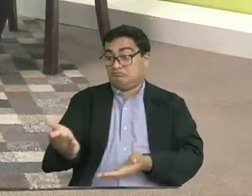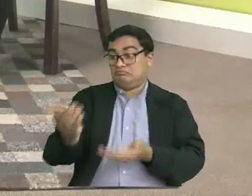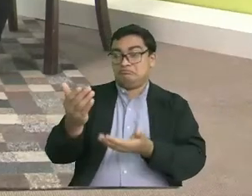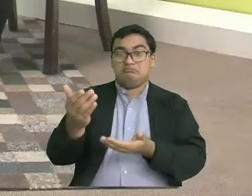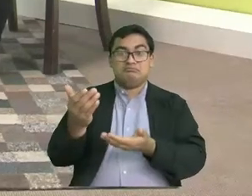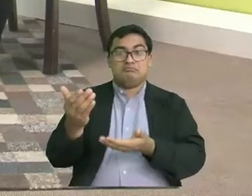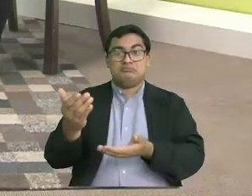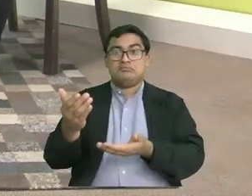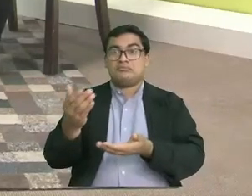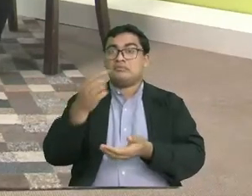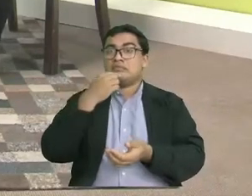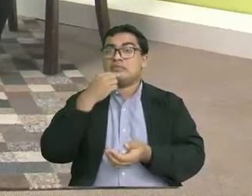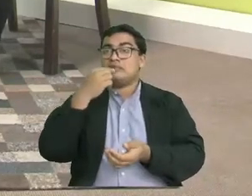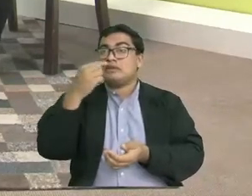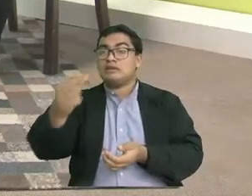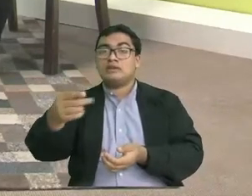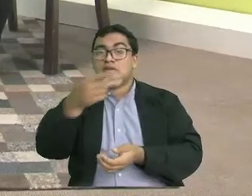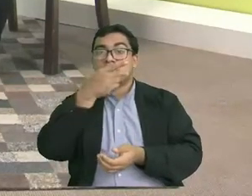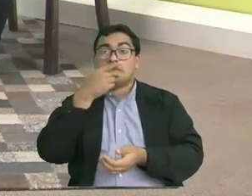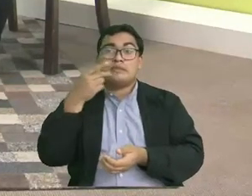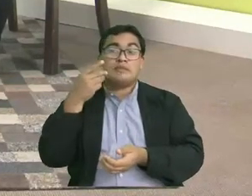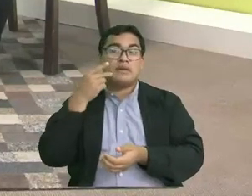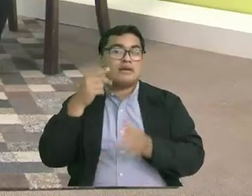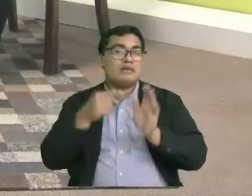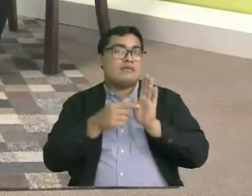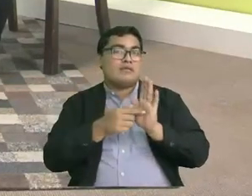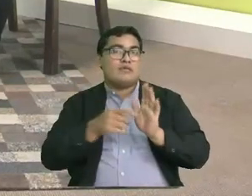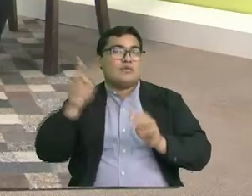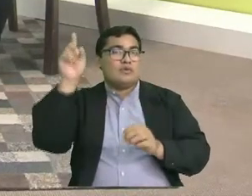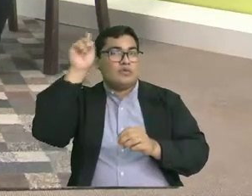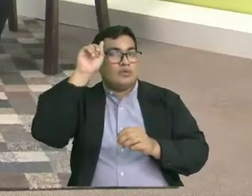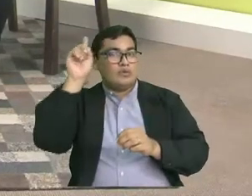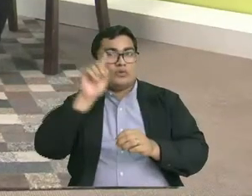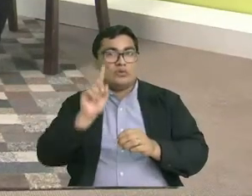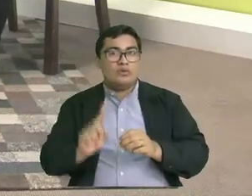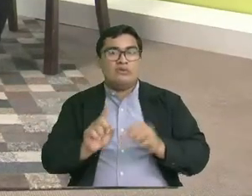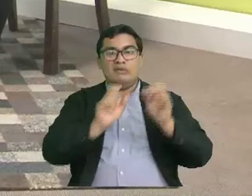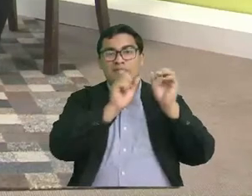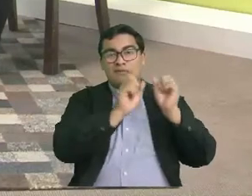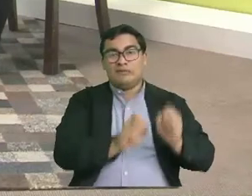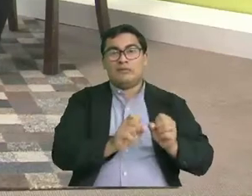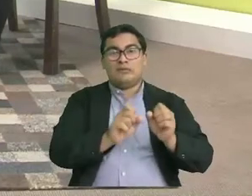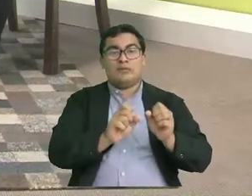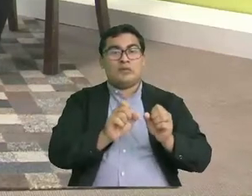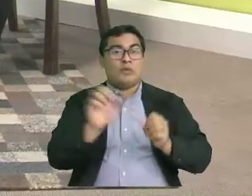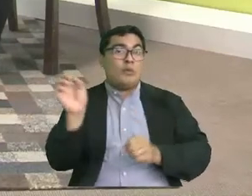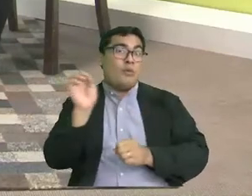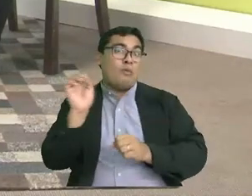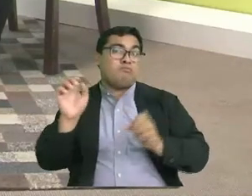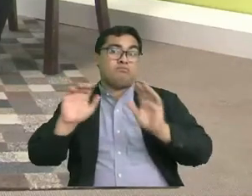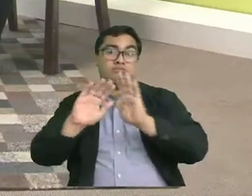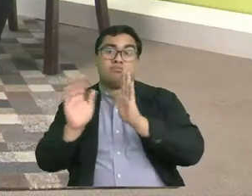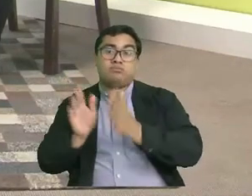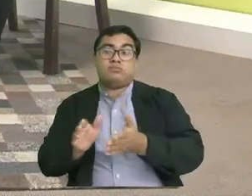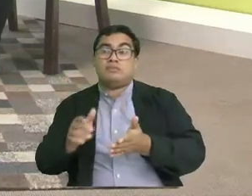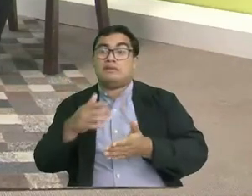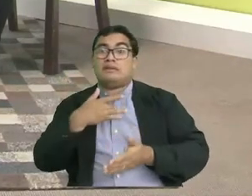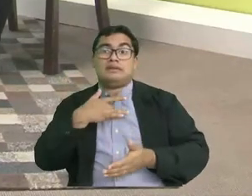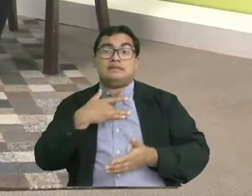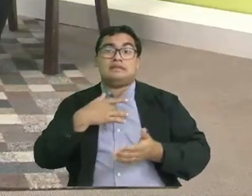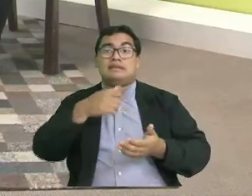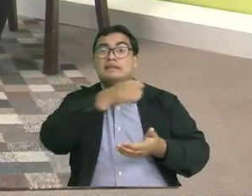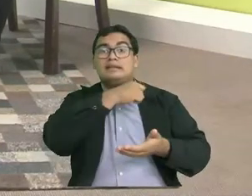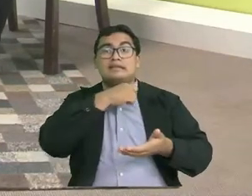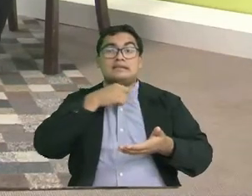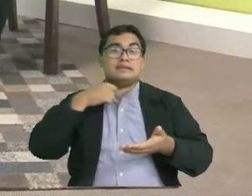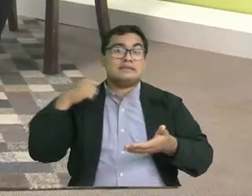y nosotros le decimos a los papás, mire, es que no sabemos si es varón o es mujer, vamos a tener que hacerle unos exámenes.